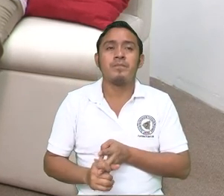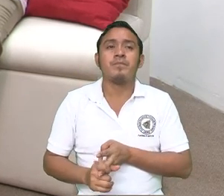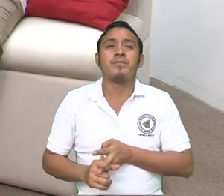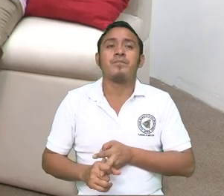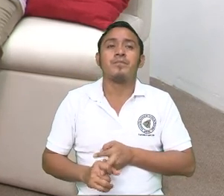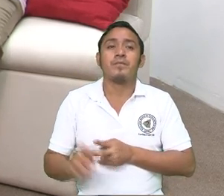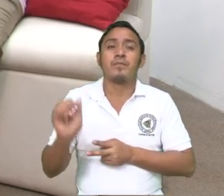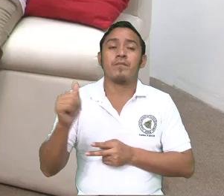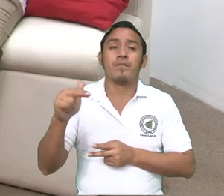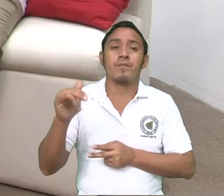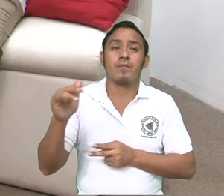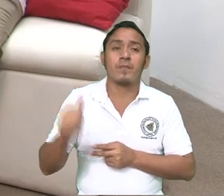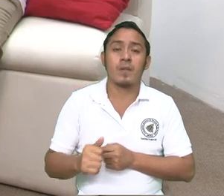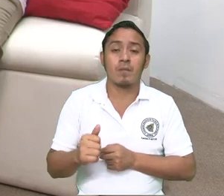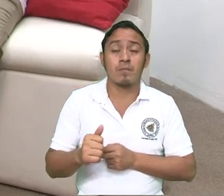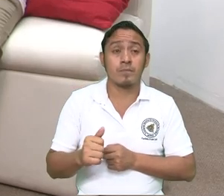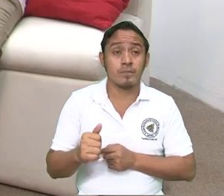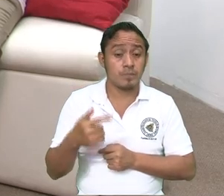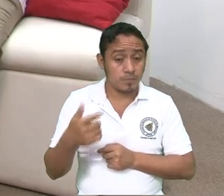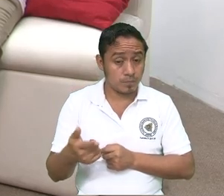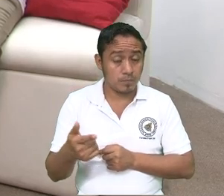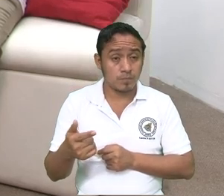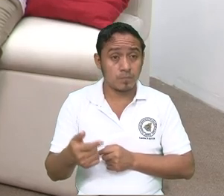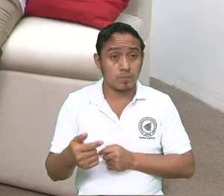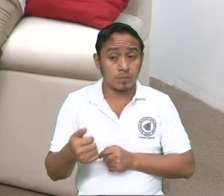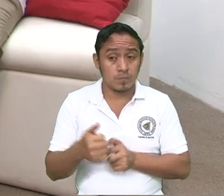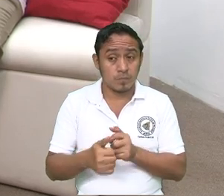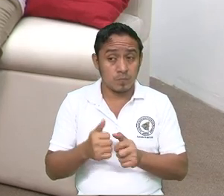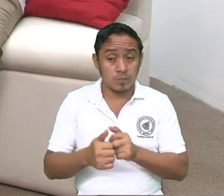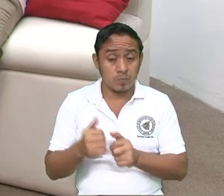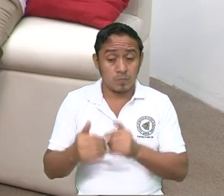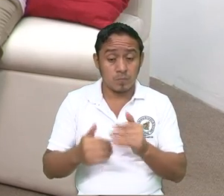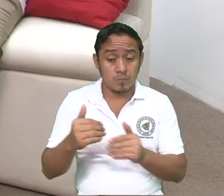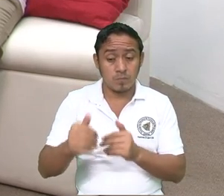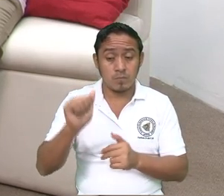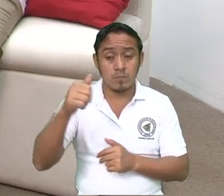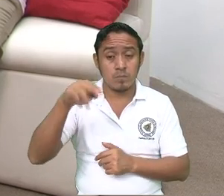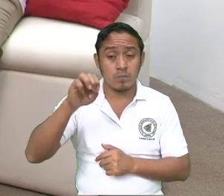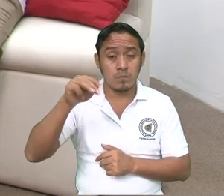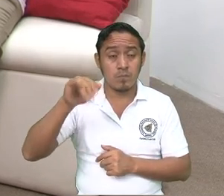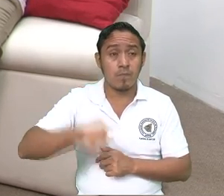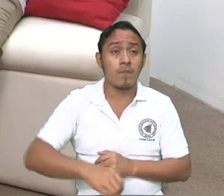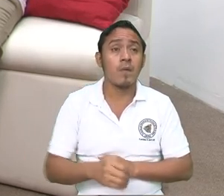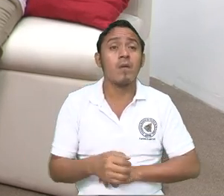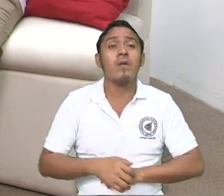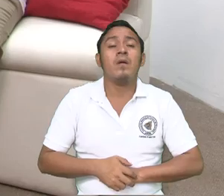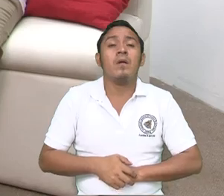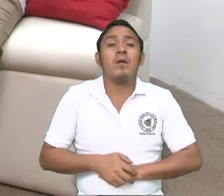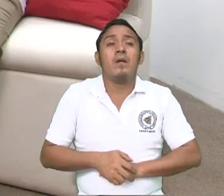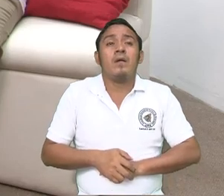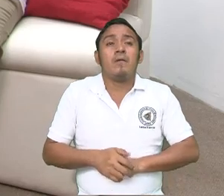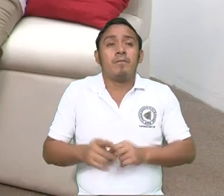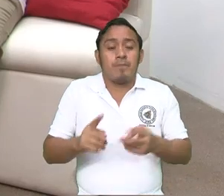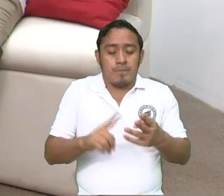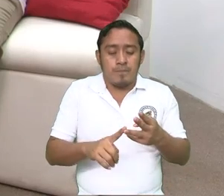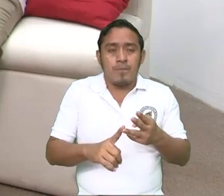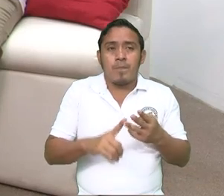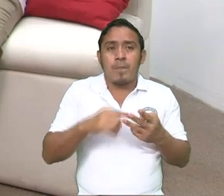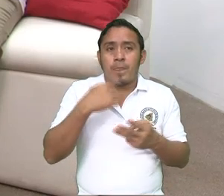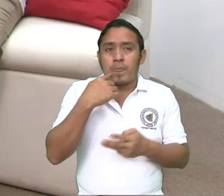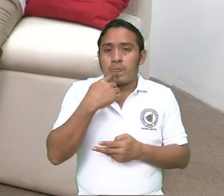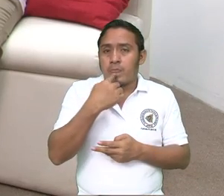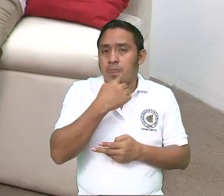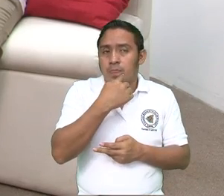ocasiona anemia o que puede estar detrás un proceso anímico de relevancia en la estructura de la lengua